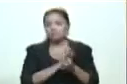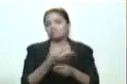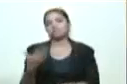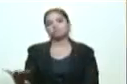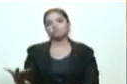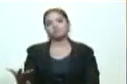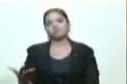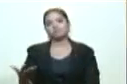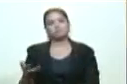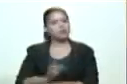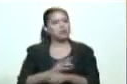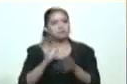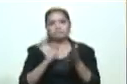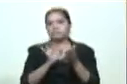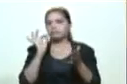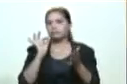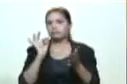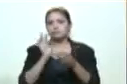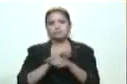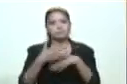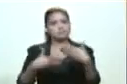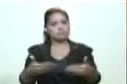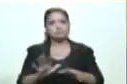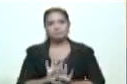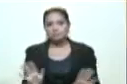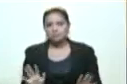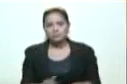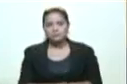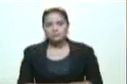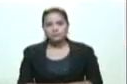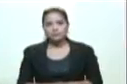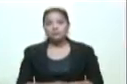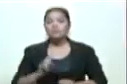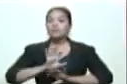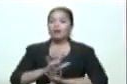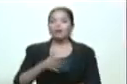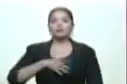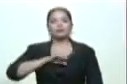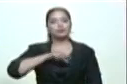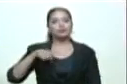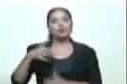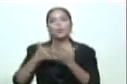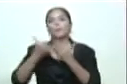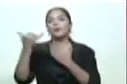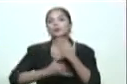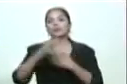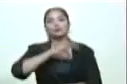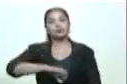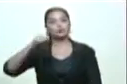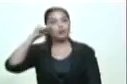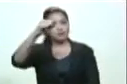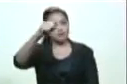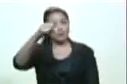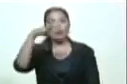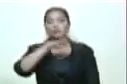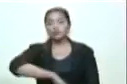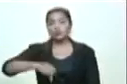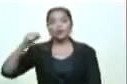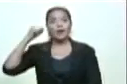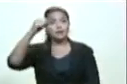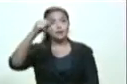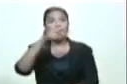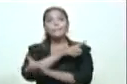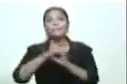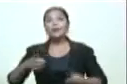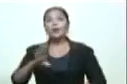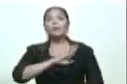sin tabúes. Eso sí, el nuestro es el proyecto del socialismo. Socialismo, pero es